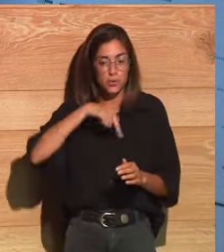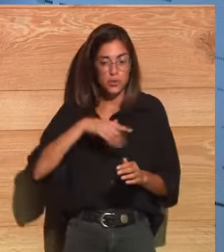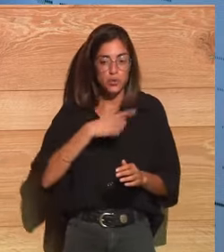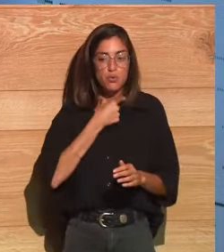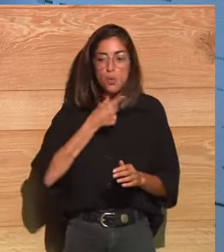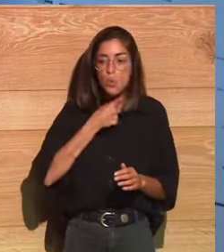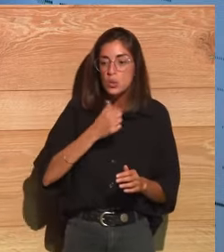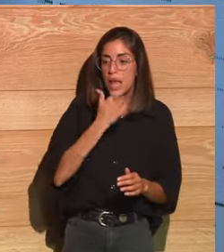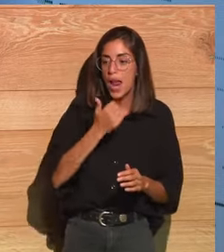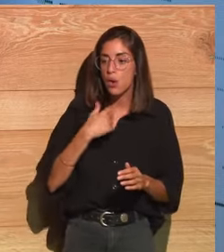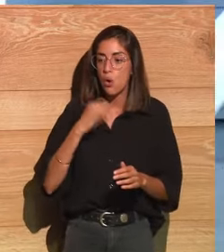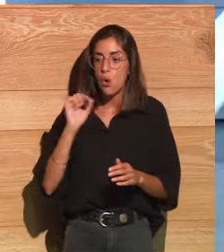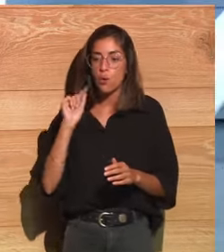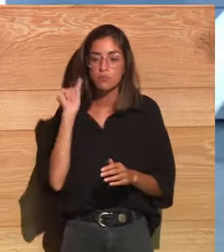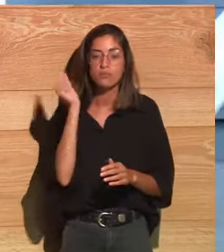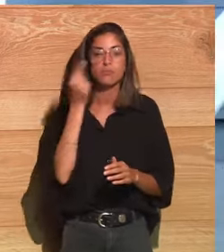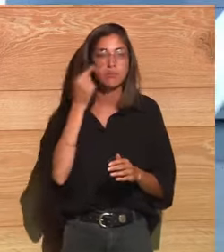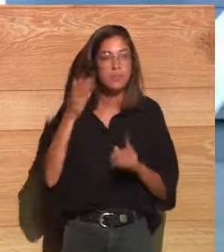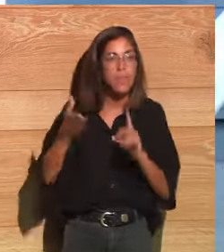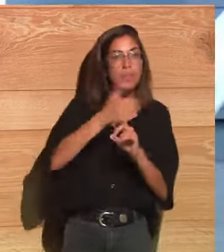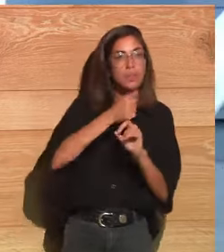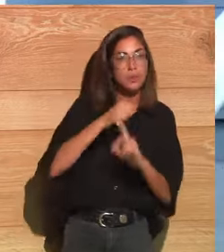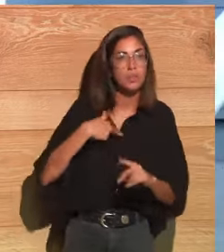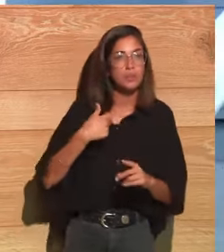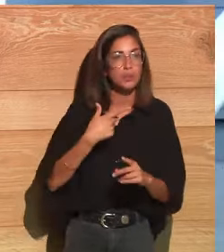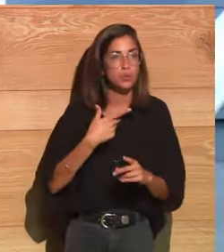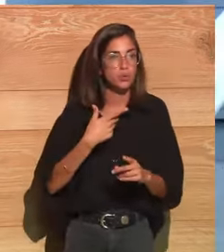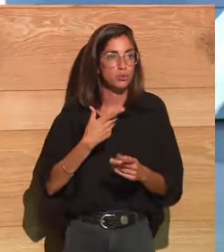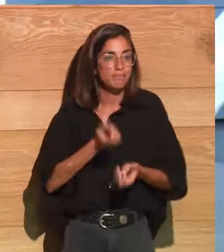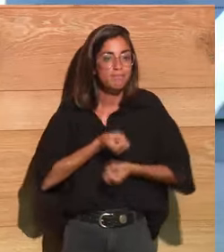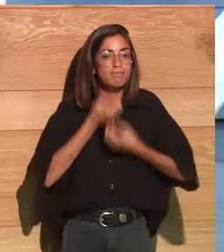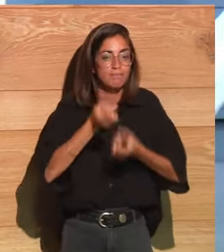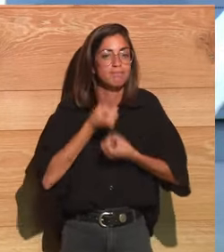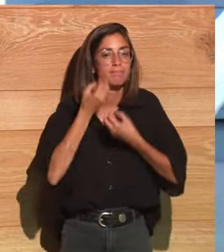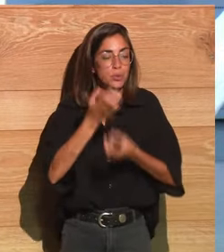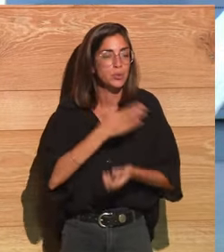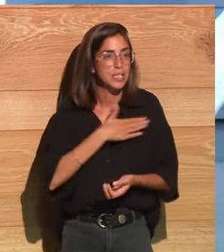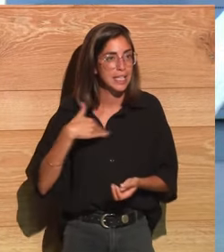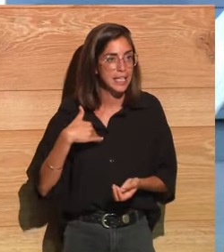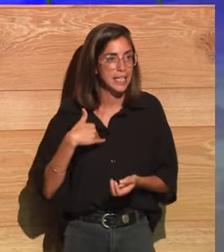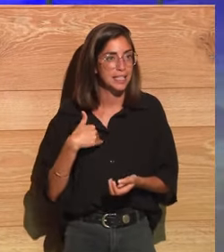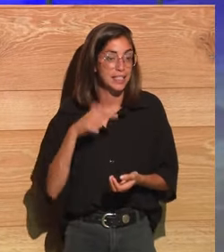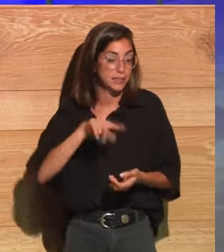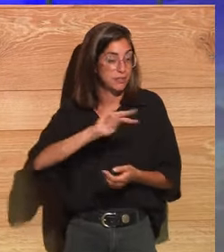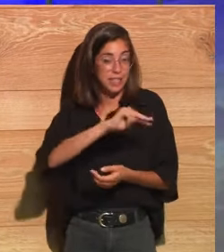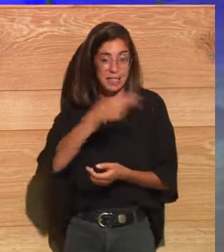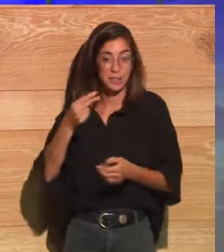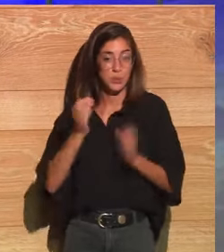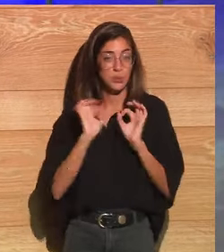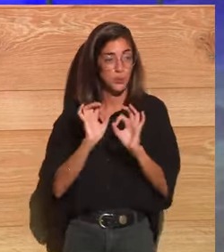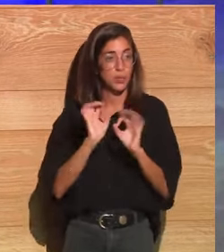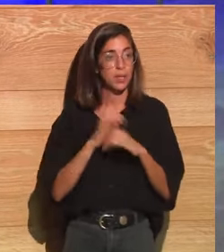hecho un descubrimiento, tenemos ganas de contarlo. Pues yo tenía ganas de contarlo y bueno, este es el resultado.